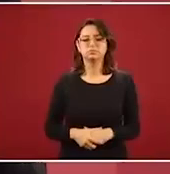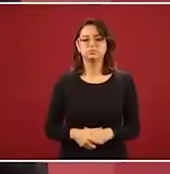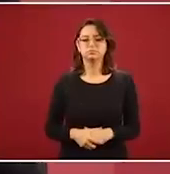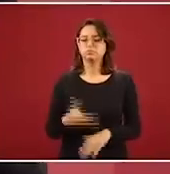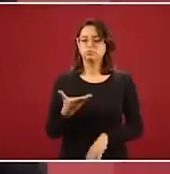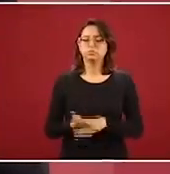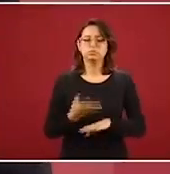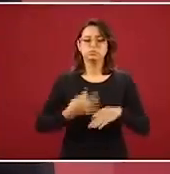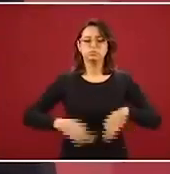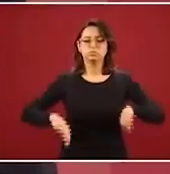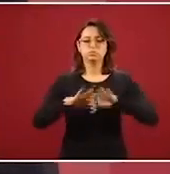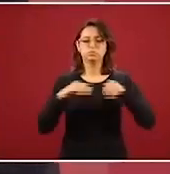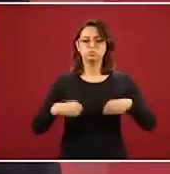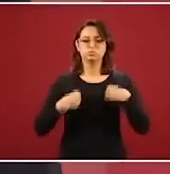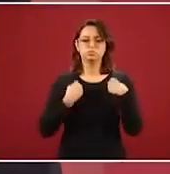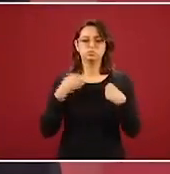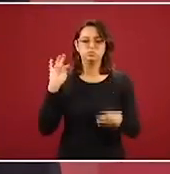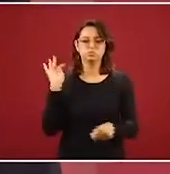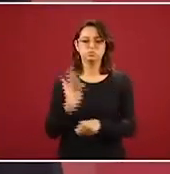vital.